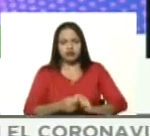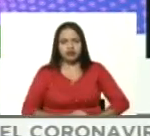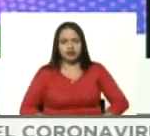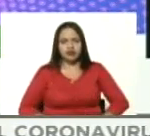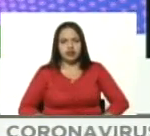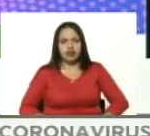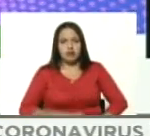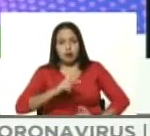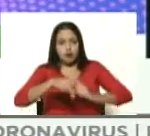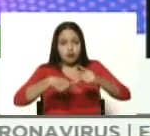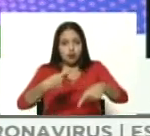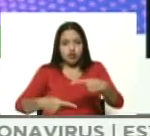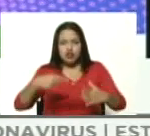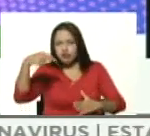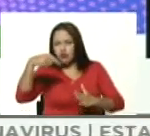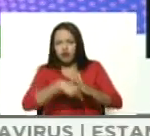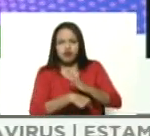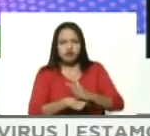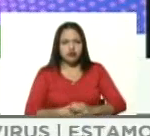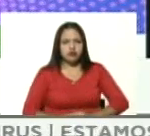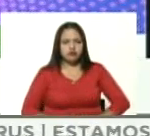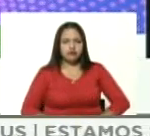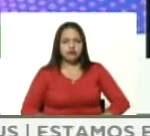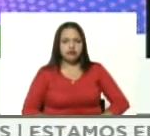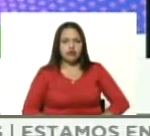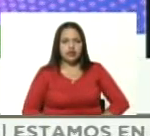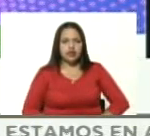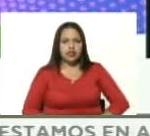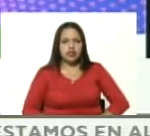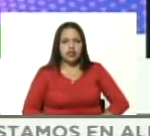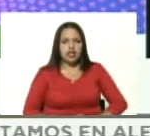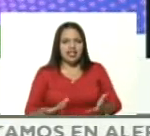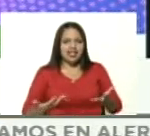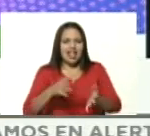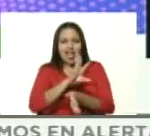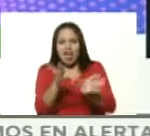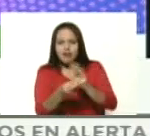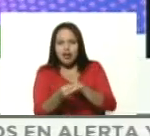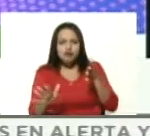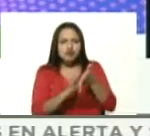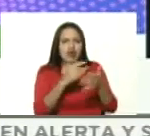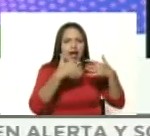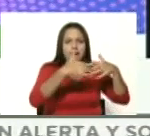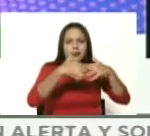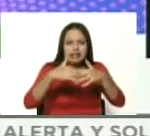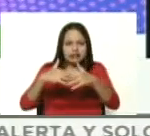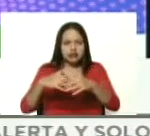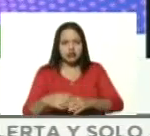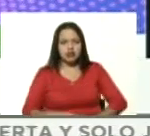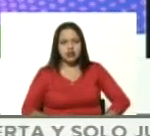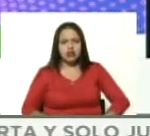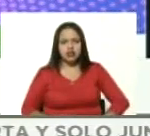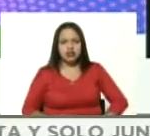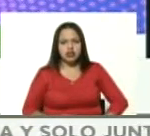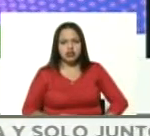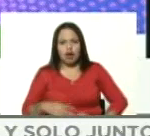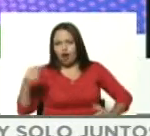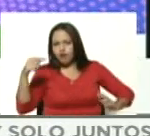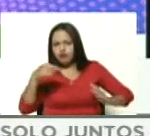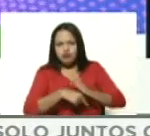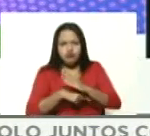Para un proceso profundo de reindustrialización. Para un proceso profundo